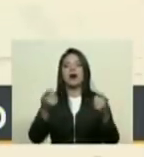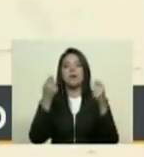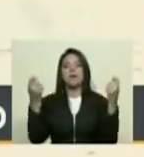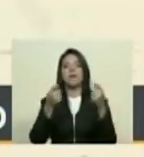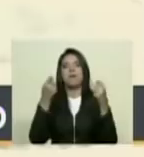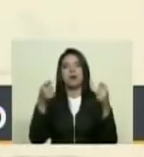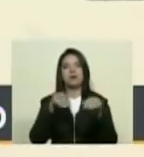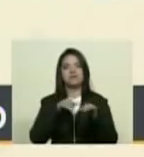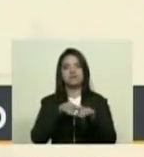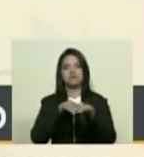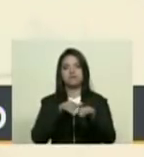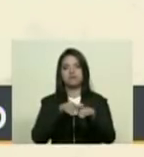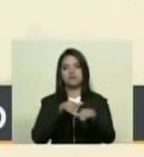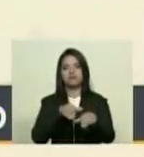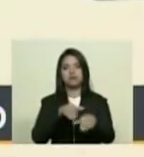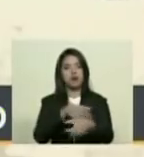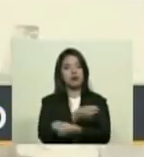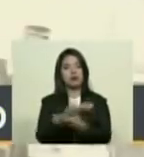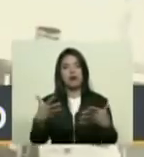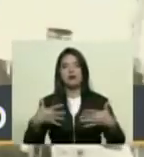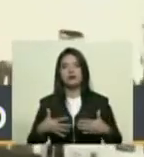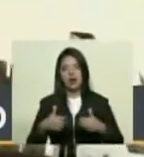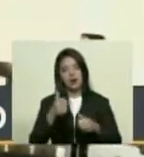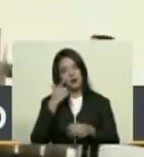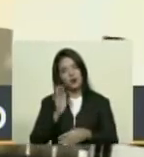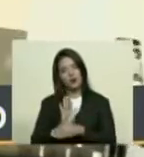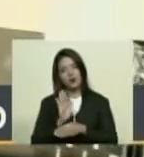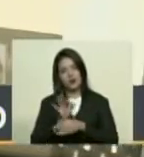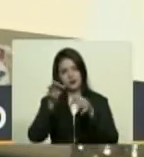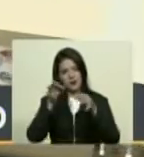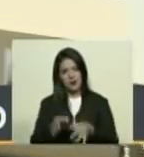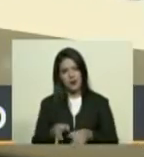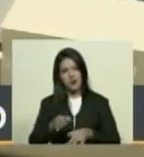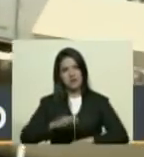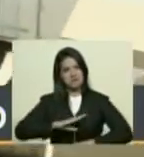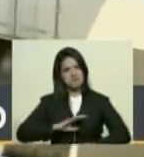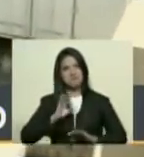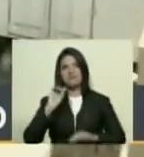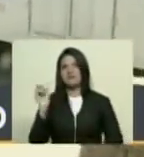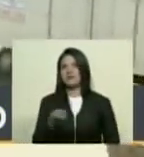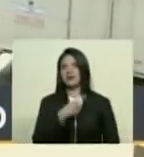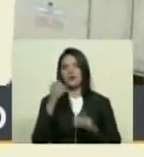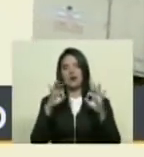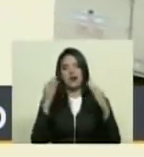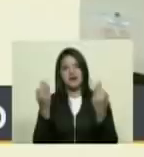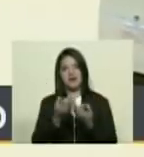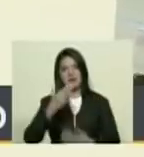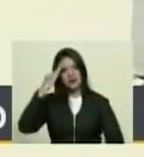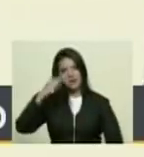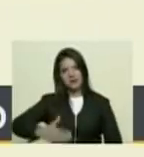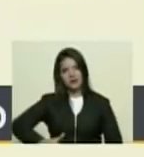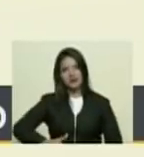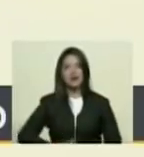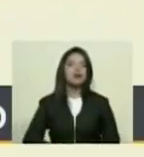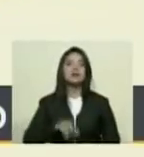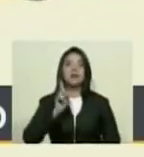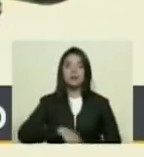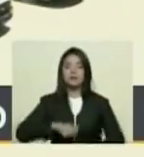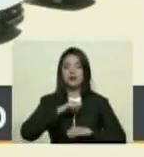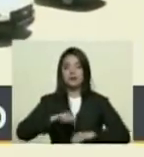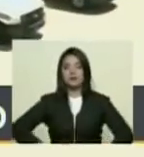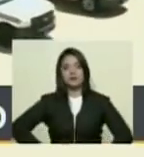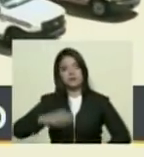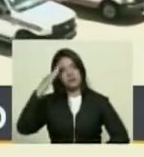esta caravana que estará llevando salud, protección, seguridad y bienestar a toda la familia militar de la Fuerza Armada